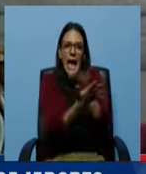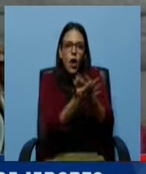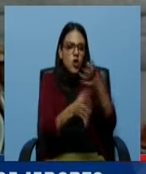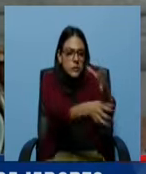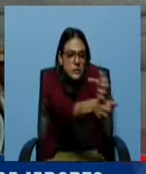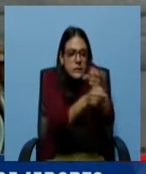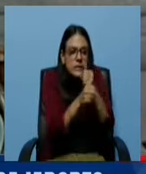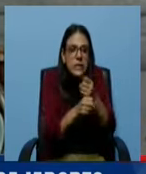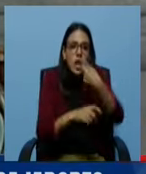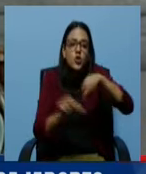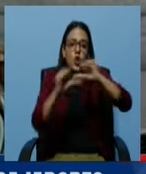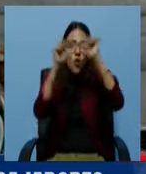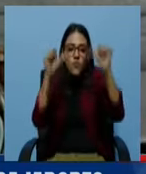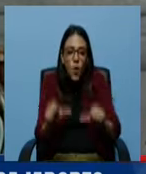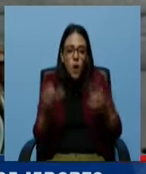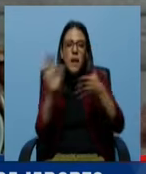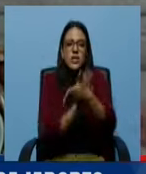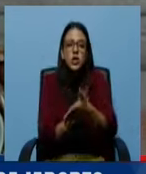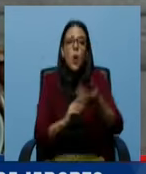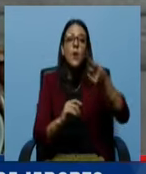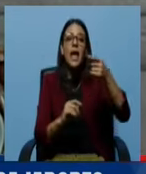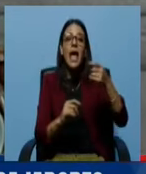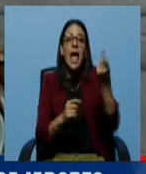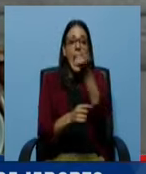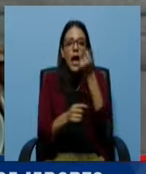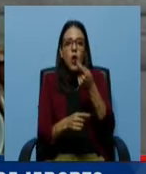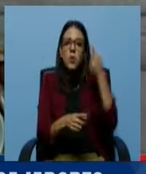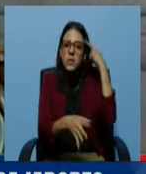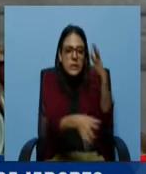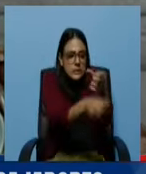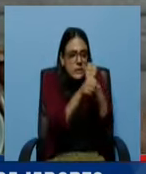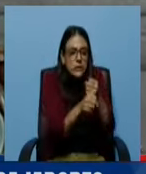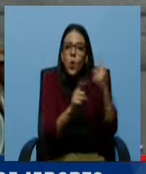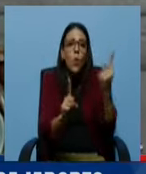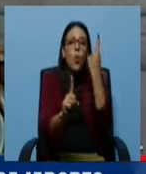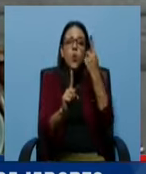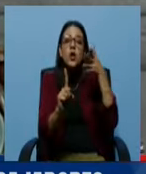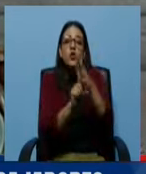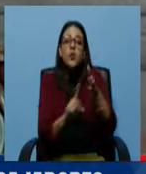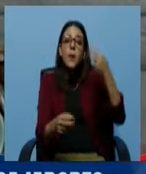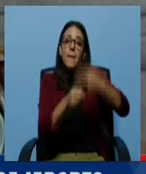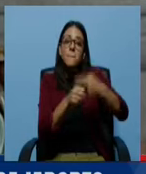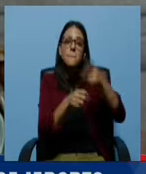modelo económico rentista, dependiente.